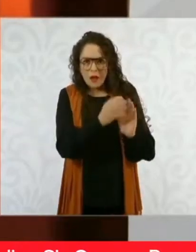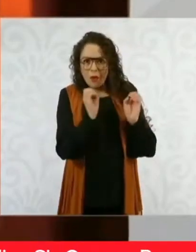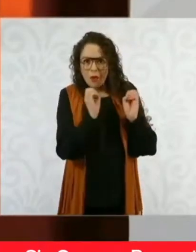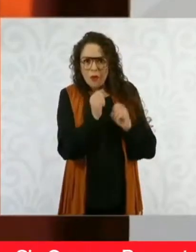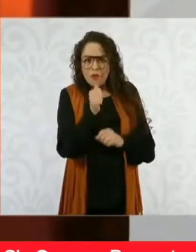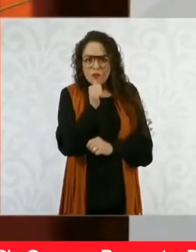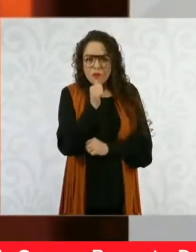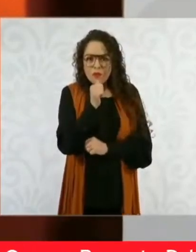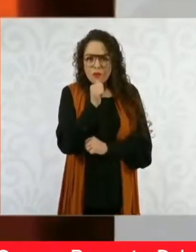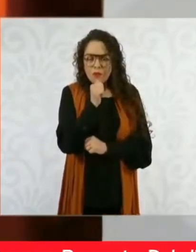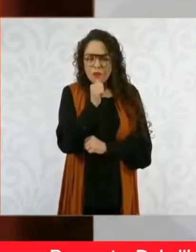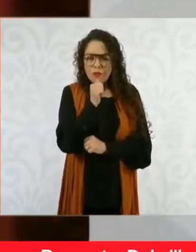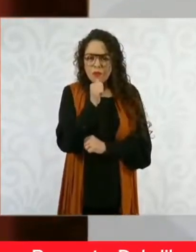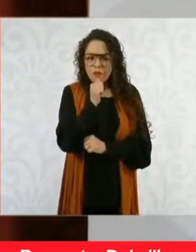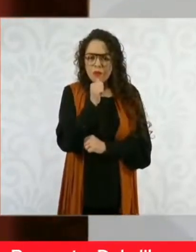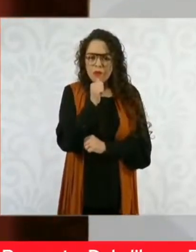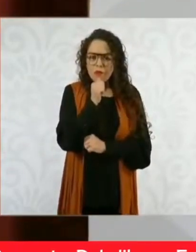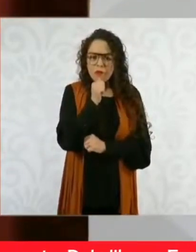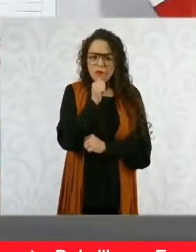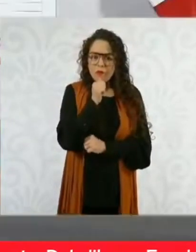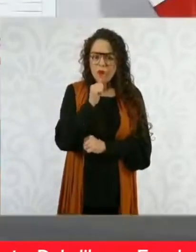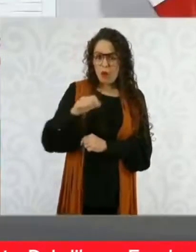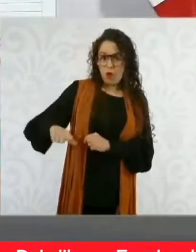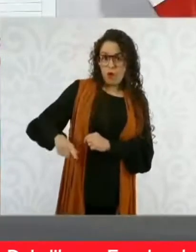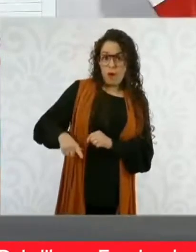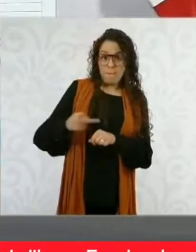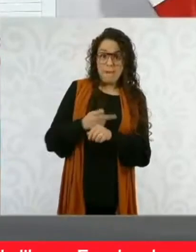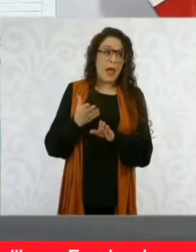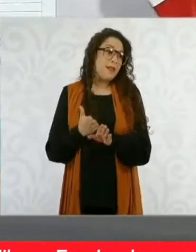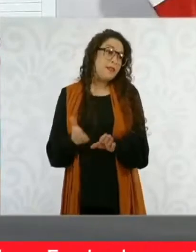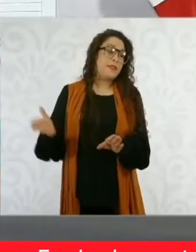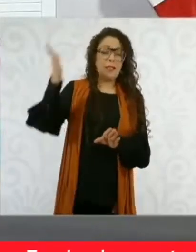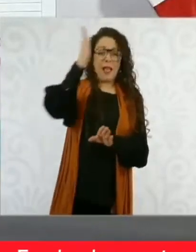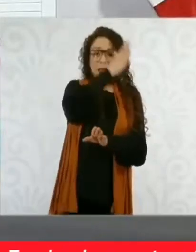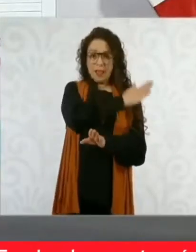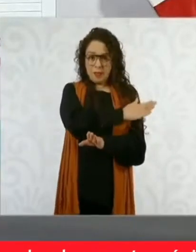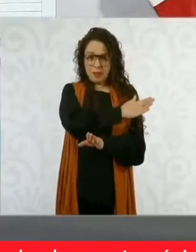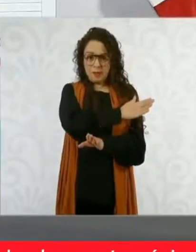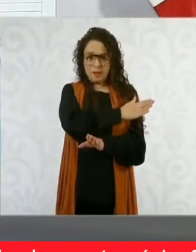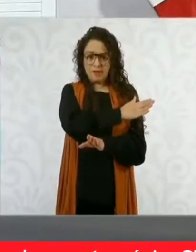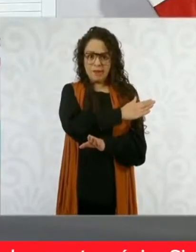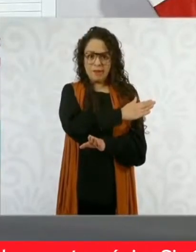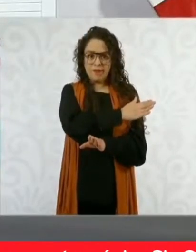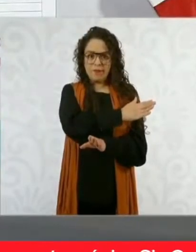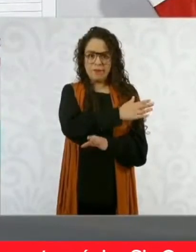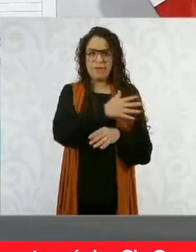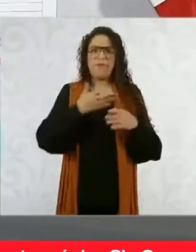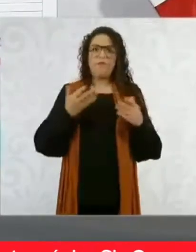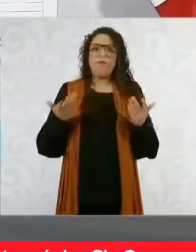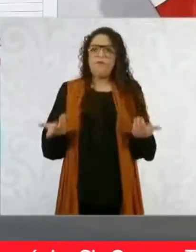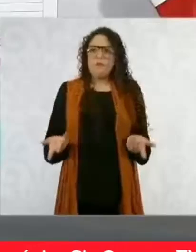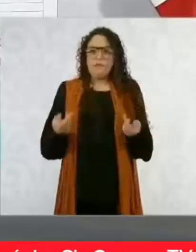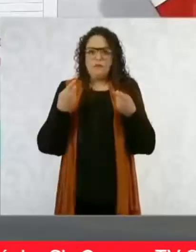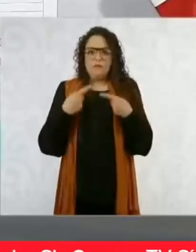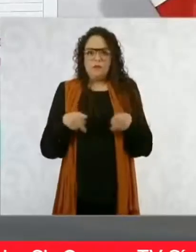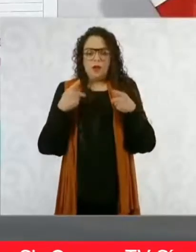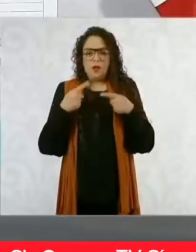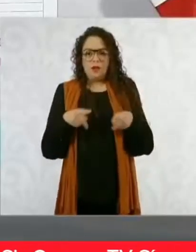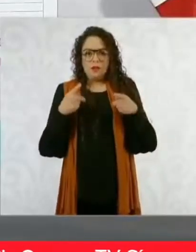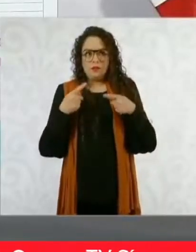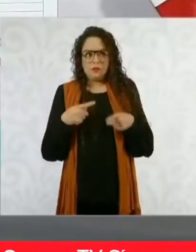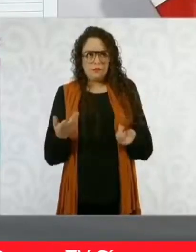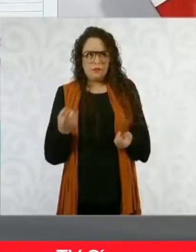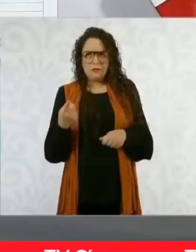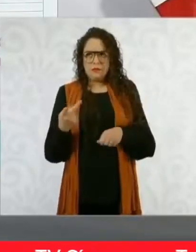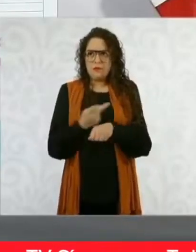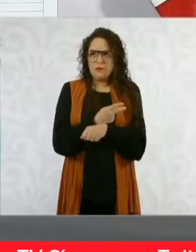En la administración pasada se detuvo esto porque se les estaba perjudicando a la gente, se les estaba cobrando por una vivienda que no